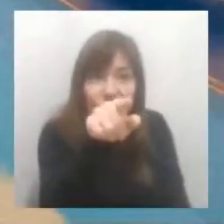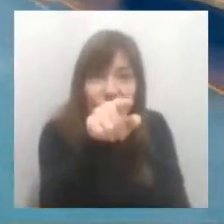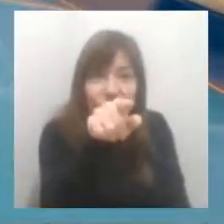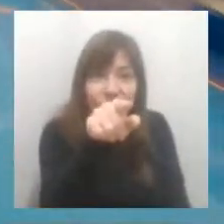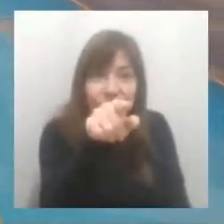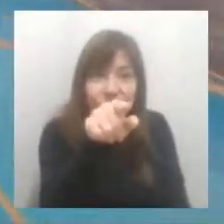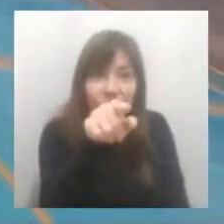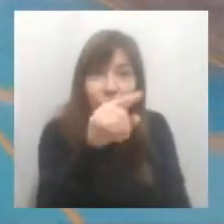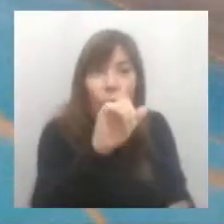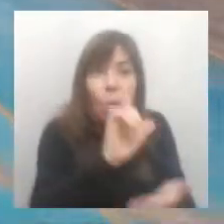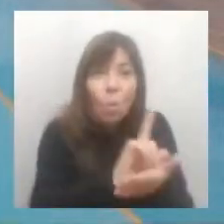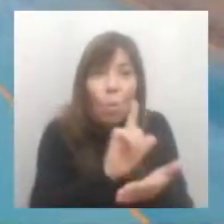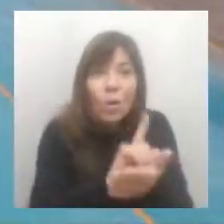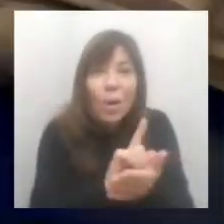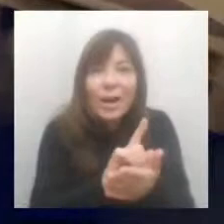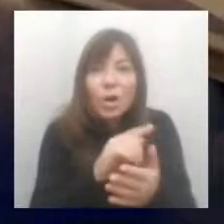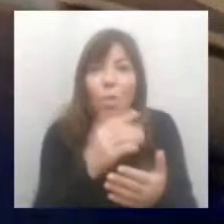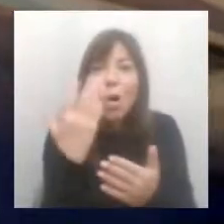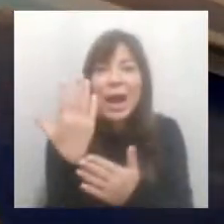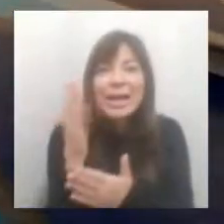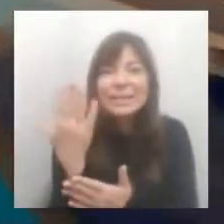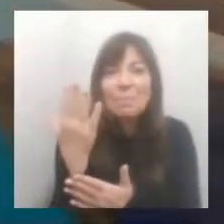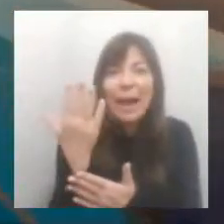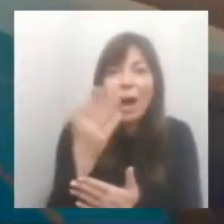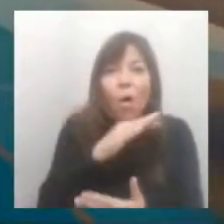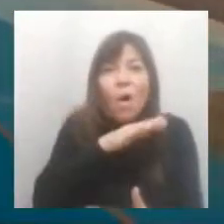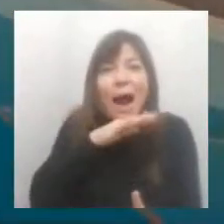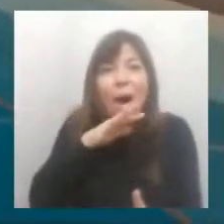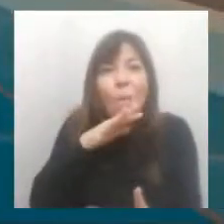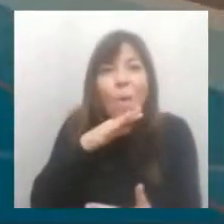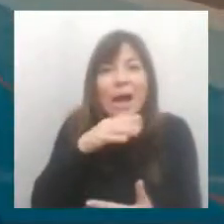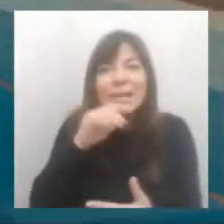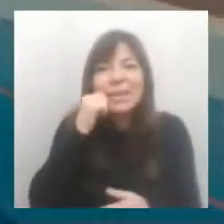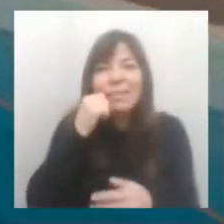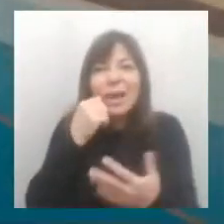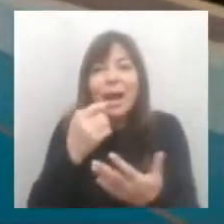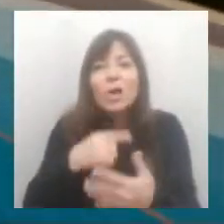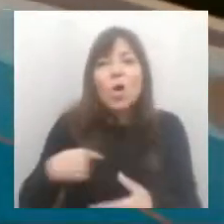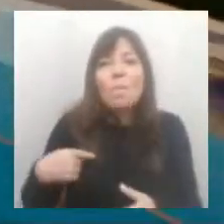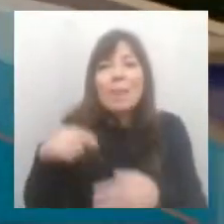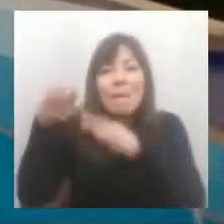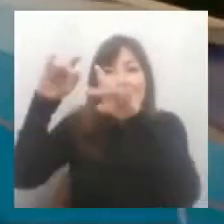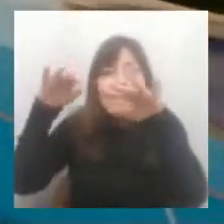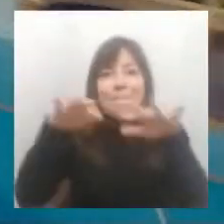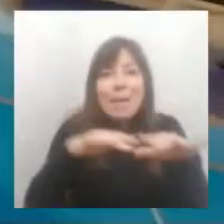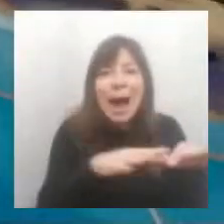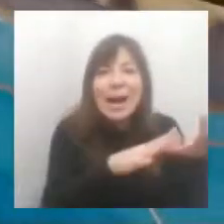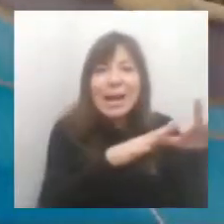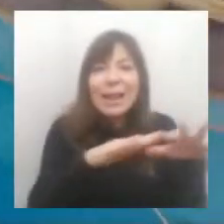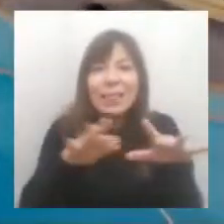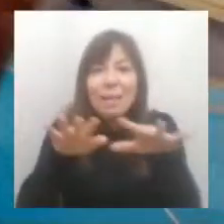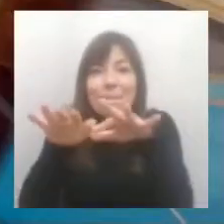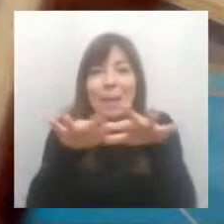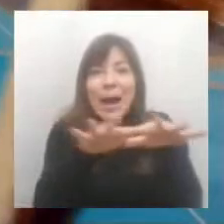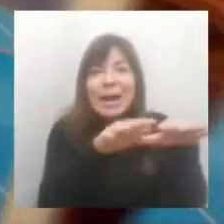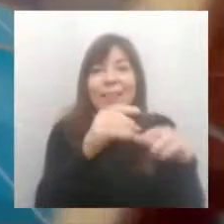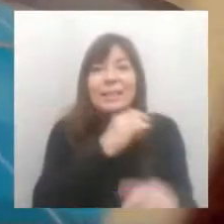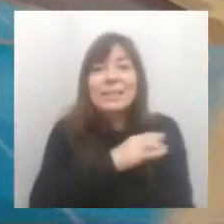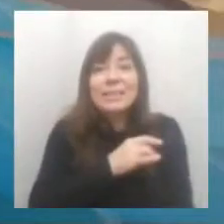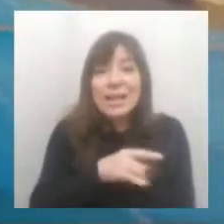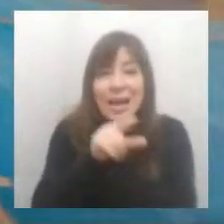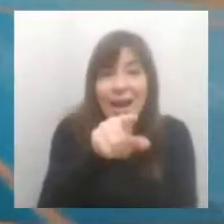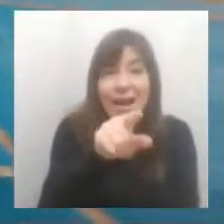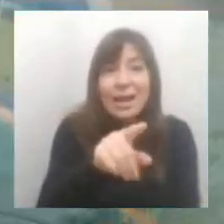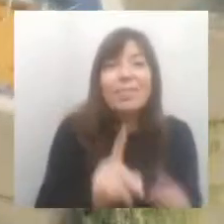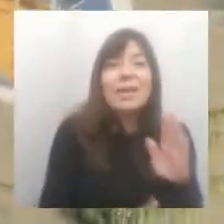un lugar, un espejo de agua que se denominaba el Mar de Chile. Ese proyecto no se ejecutó y obviamente, como ustedes pueden ver, se desarrolló esta